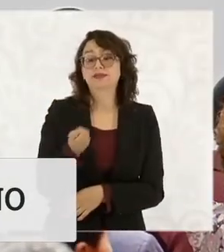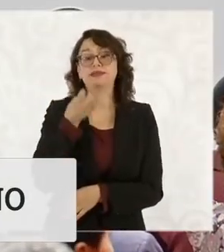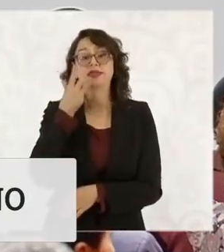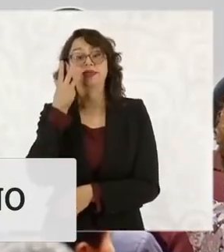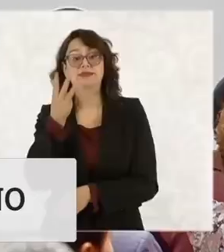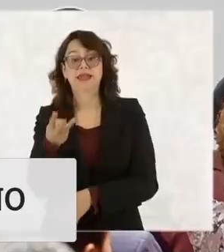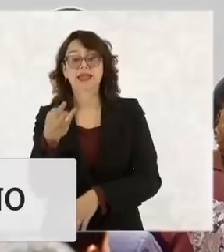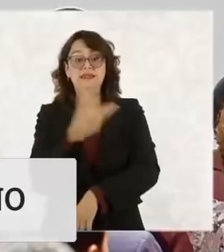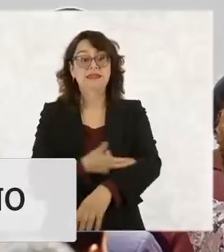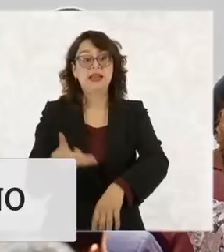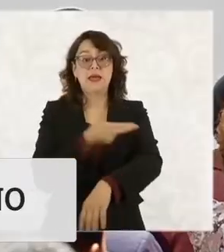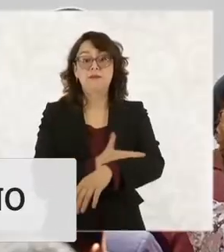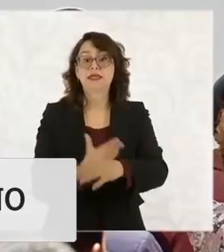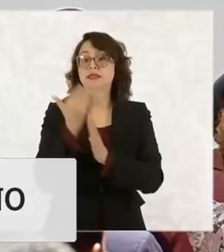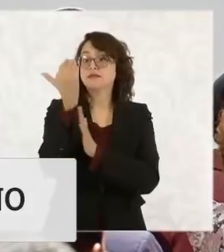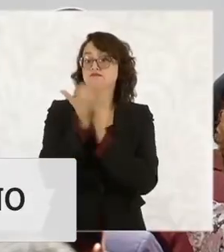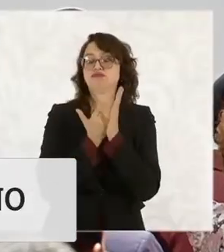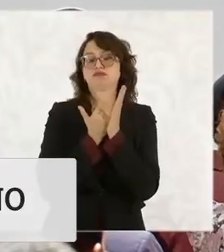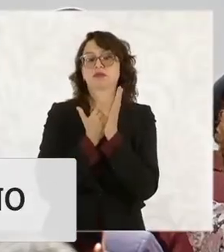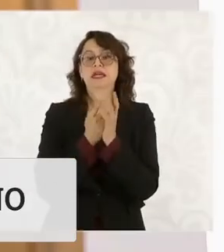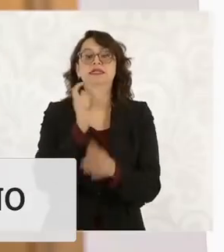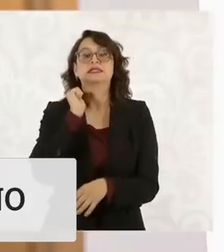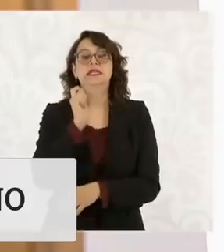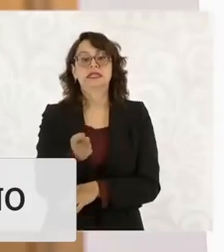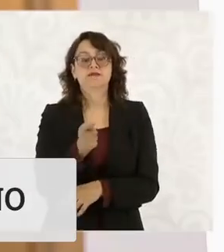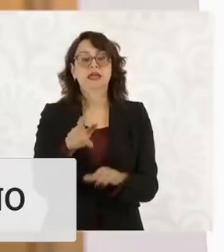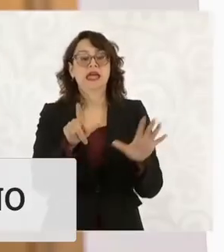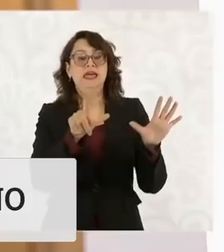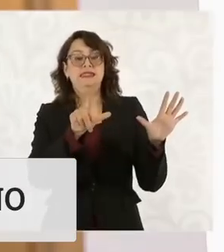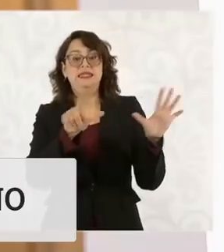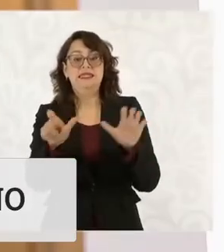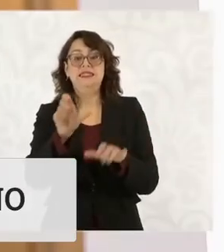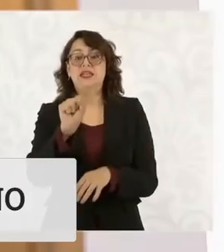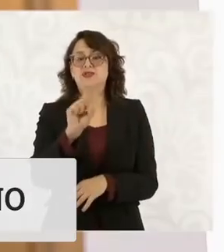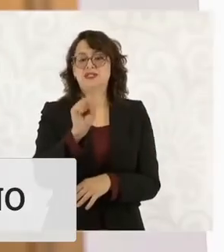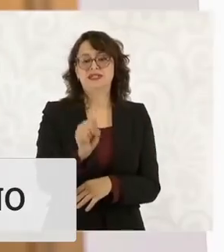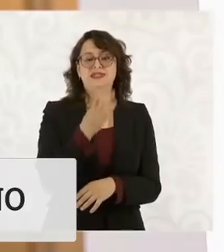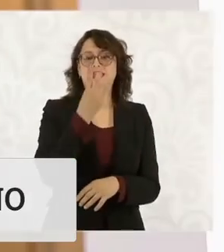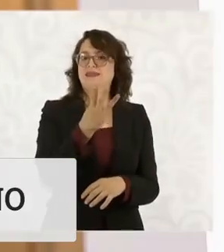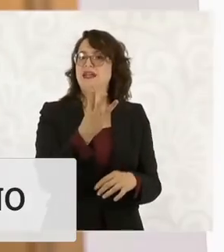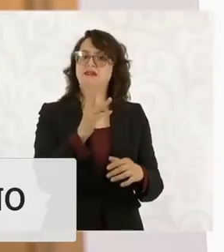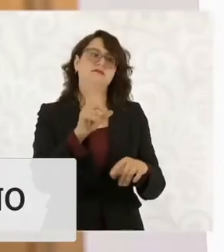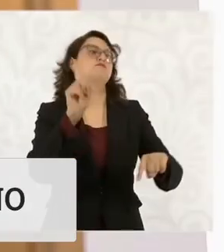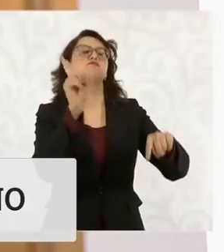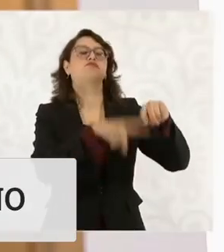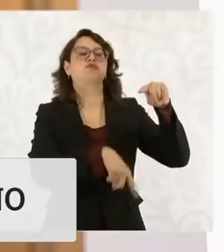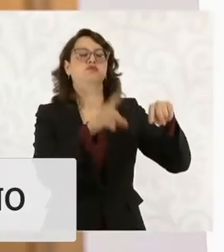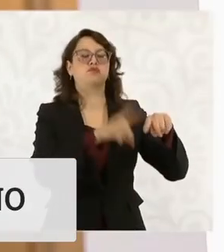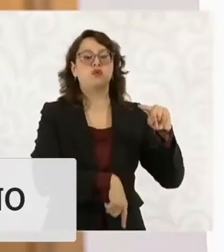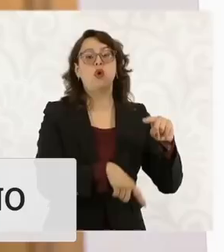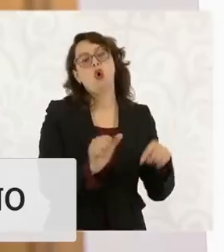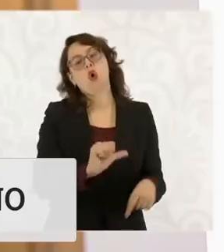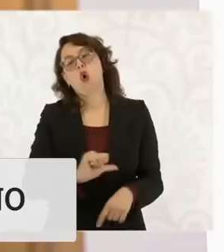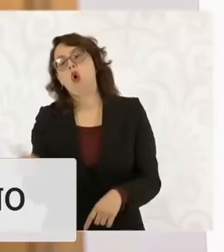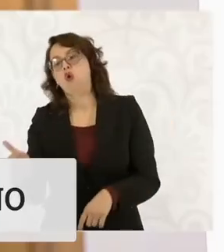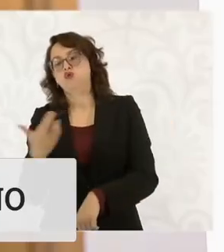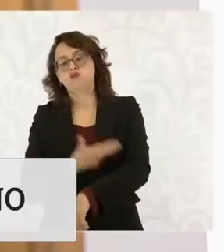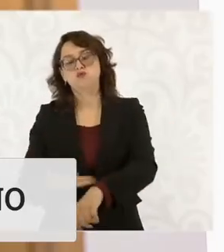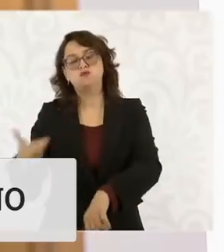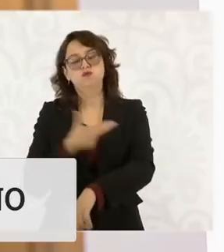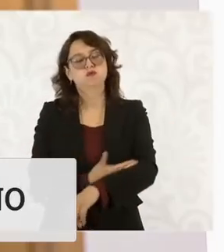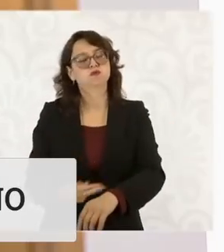1,343, lo cual implicó eliminar 763 trámites y reducir los requisitos y los tiempos